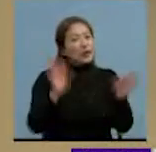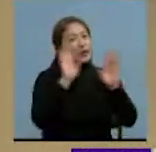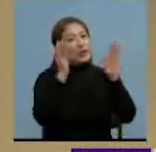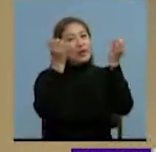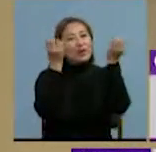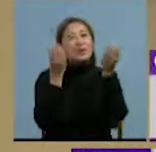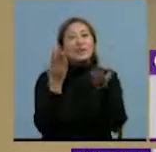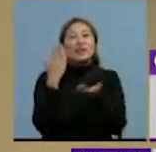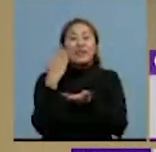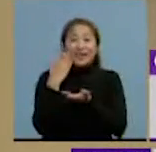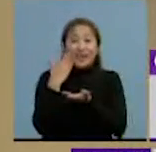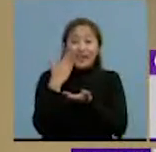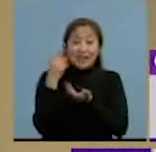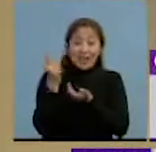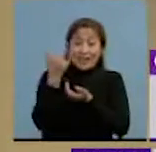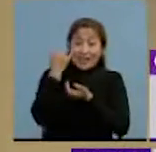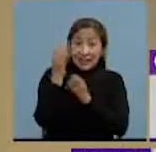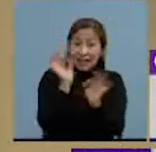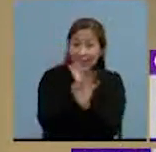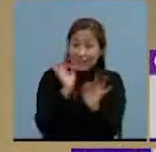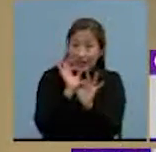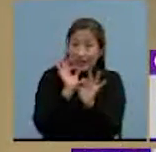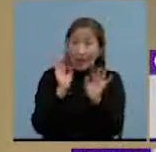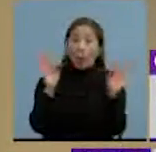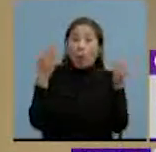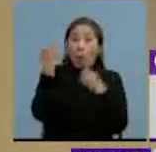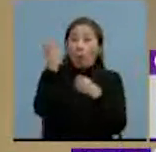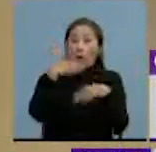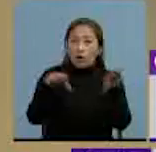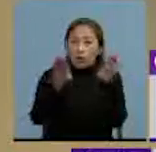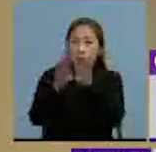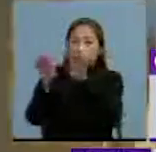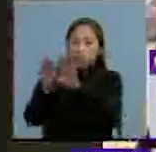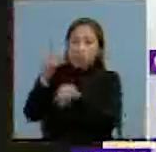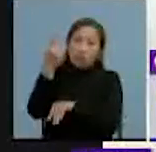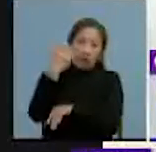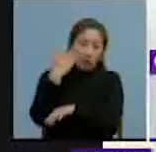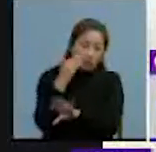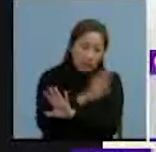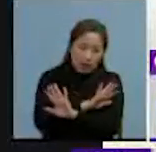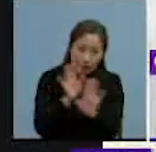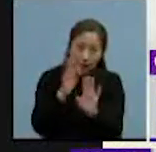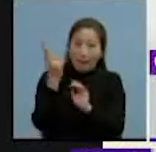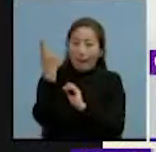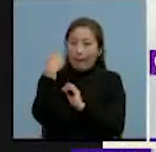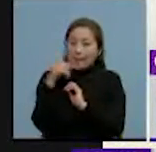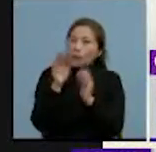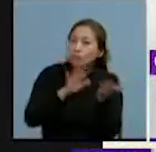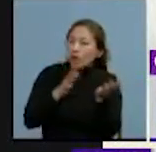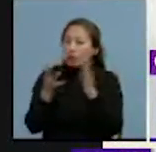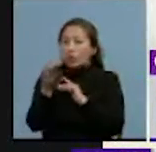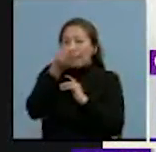Jorge? Muy buenos días. Ya cerraron todos los bancos, a las 13 horas cierran, pero todos oscilaban entre